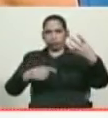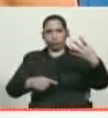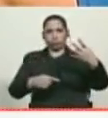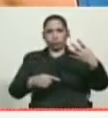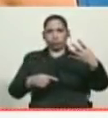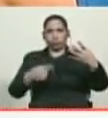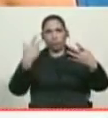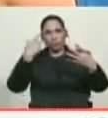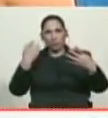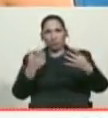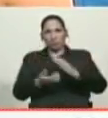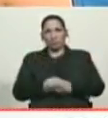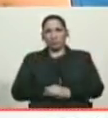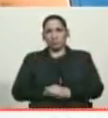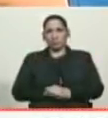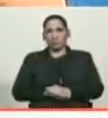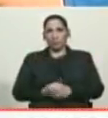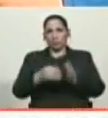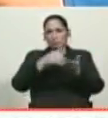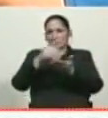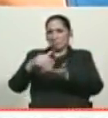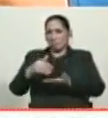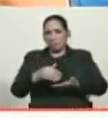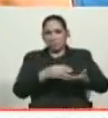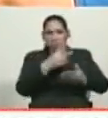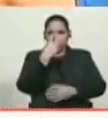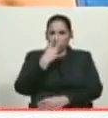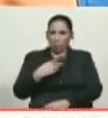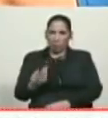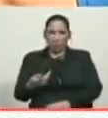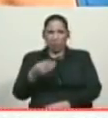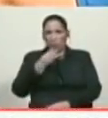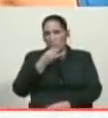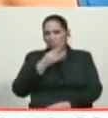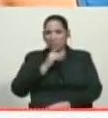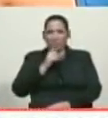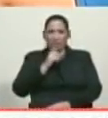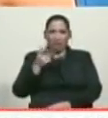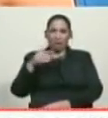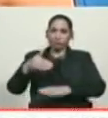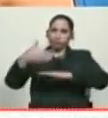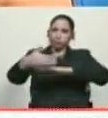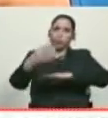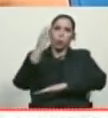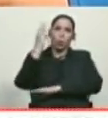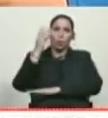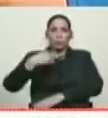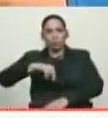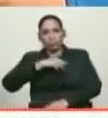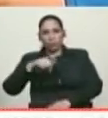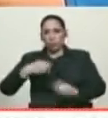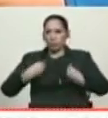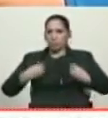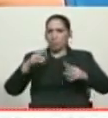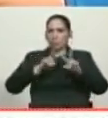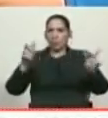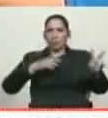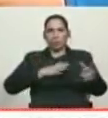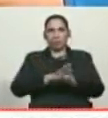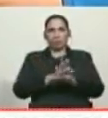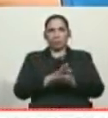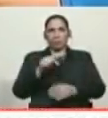Para comprarle fideos a los pobres, más o menos. Es lo que ellos quieren hacer al lado colombiano. Nosotros aquí vivimos en paz y vamos a seguir en paz. ¿Lo que ocurrió en Brasil, los